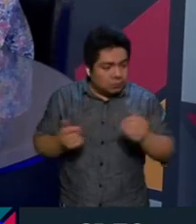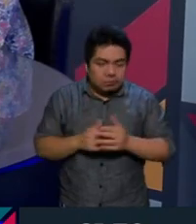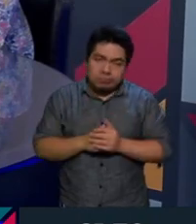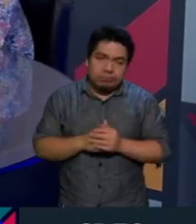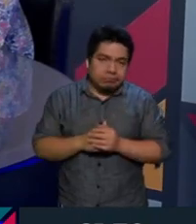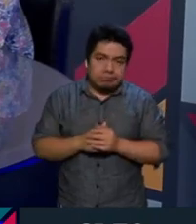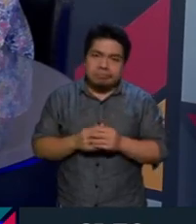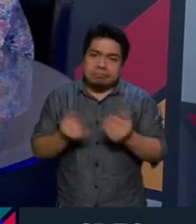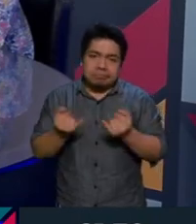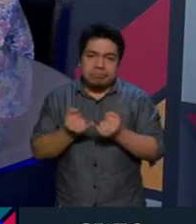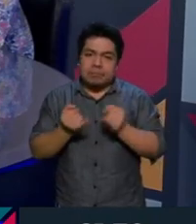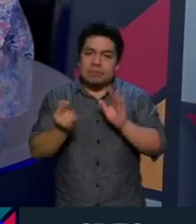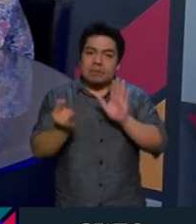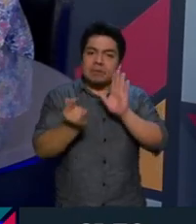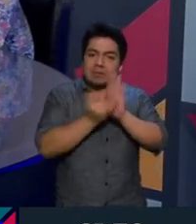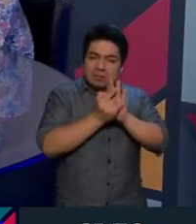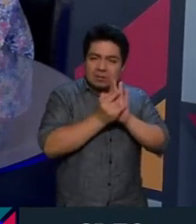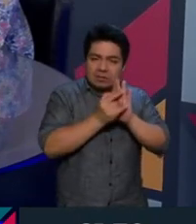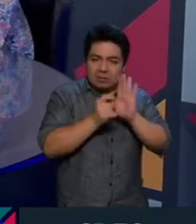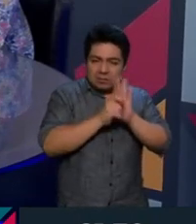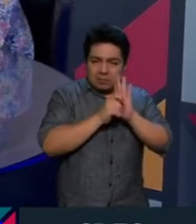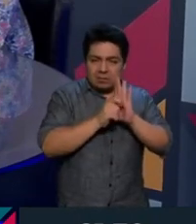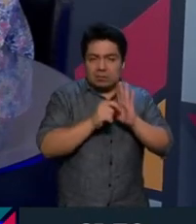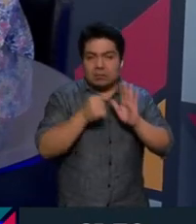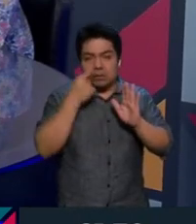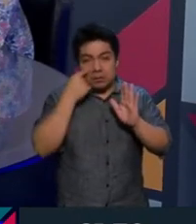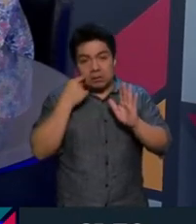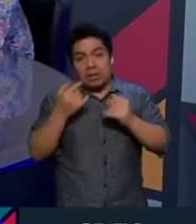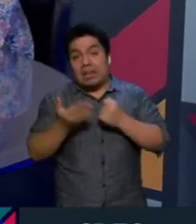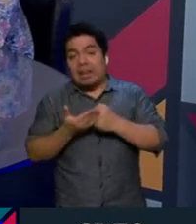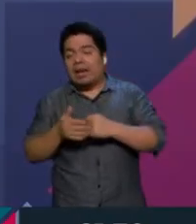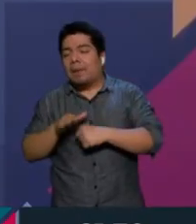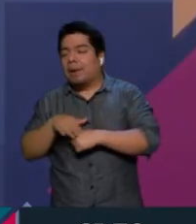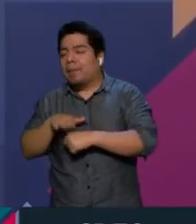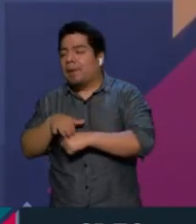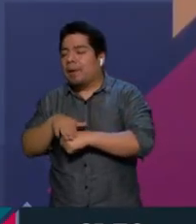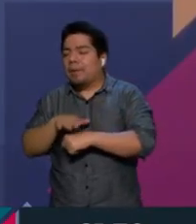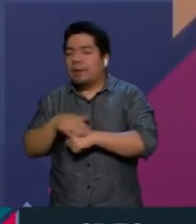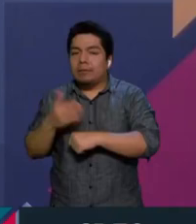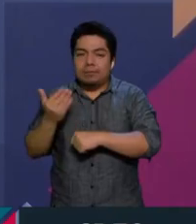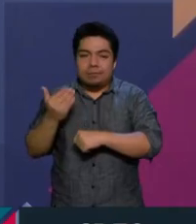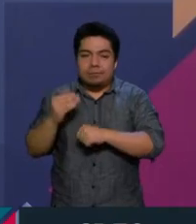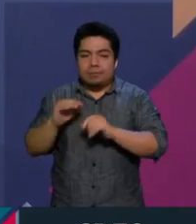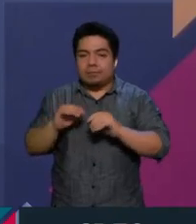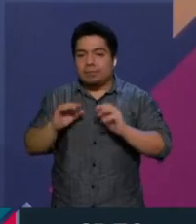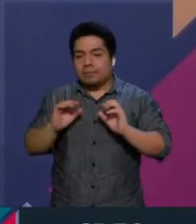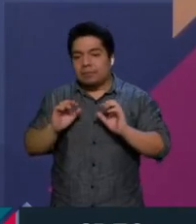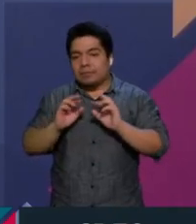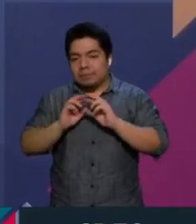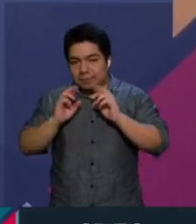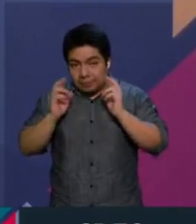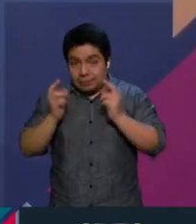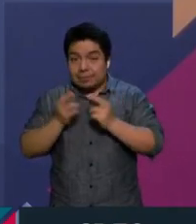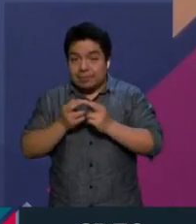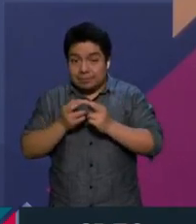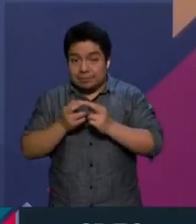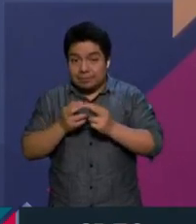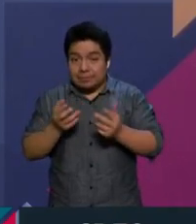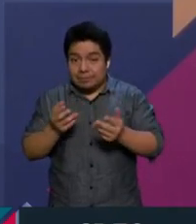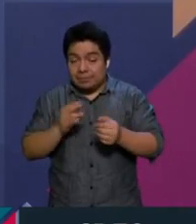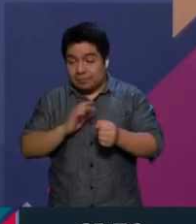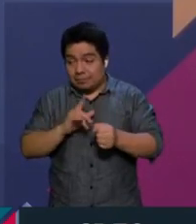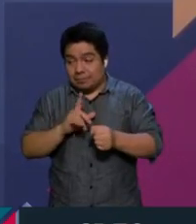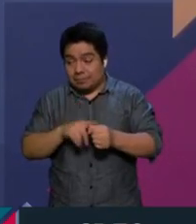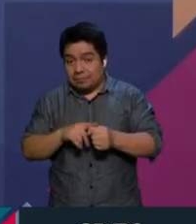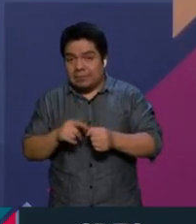Consecuencia también de esta placa, convocaron urgentemente a una sesión ordinaria, lo que demuestra que